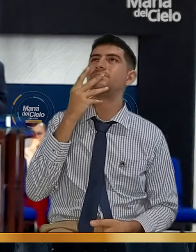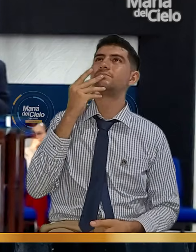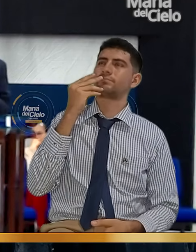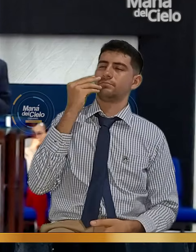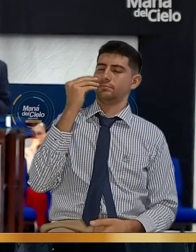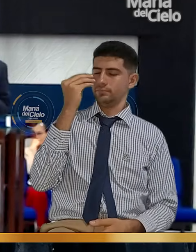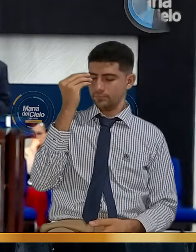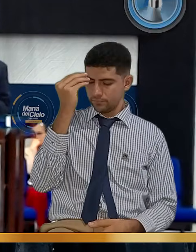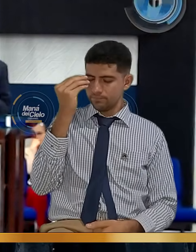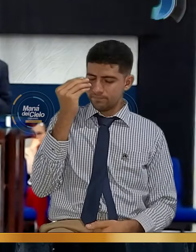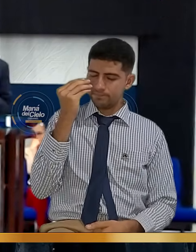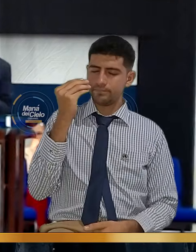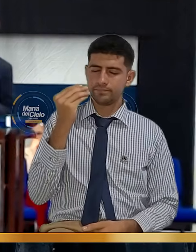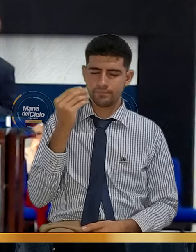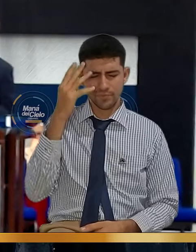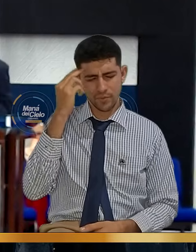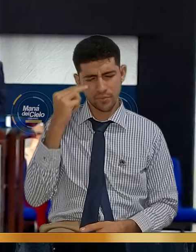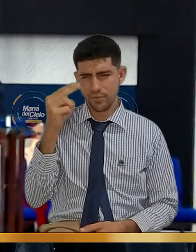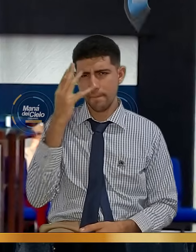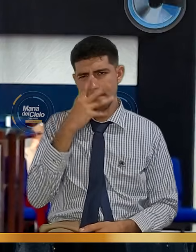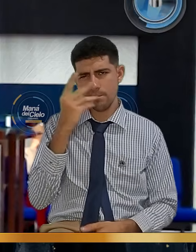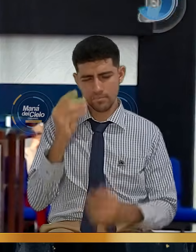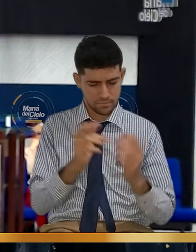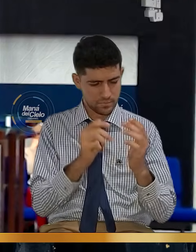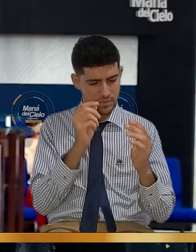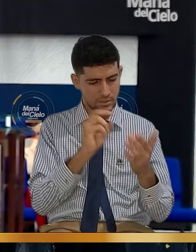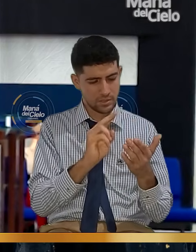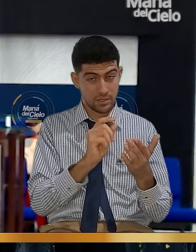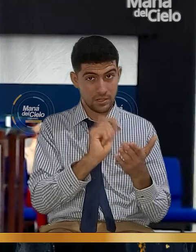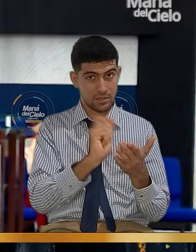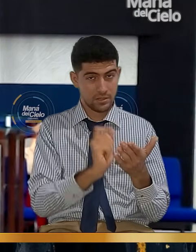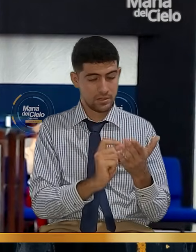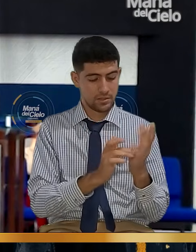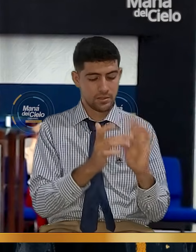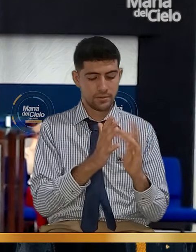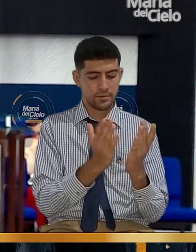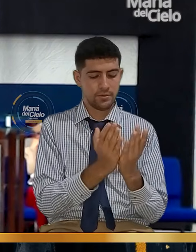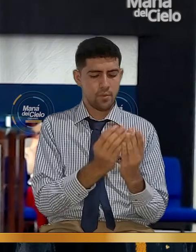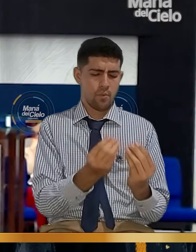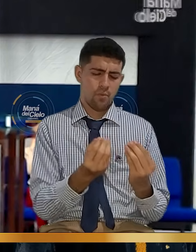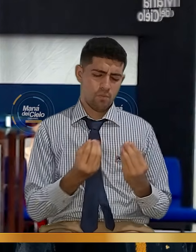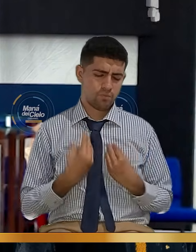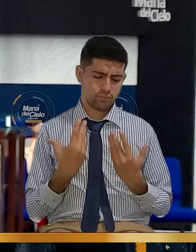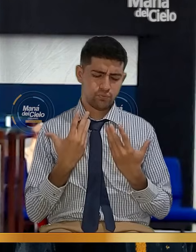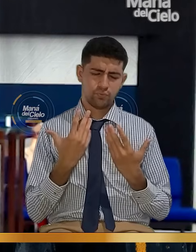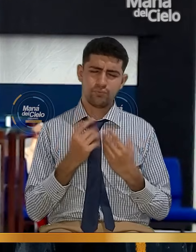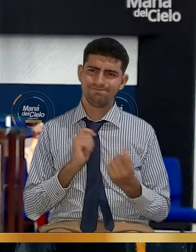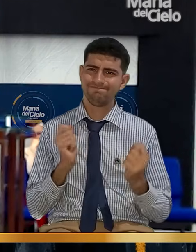las escrituras. Saber las historias tan lindas que están en la Biblia. Son